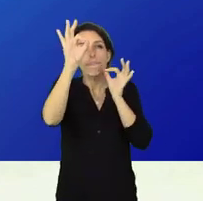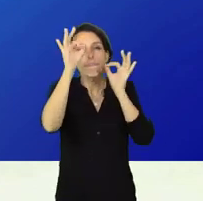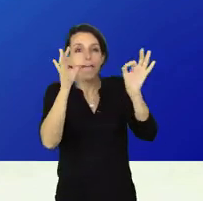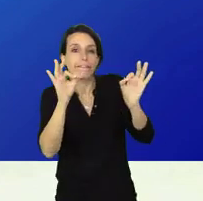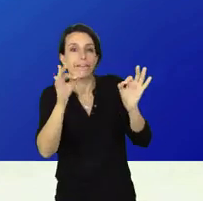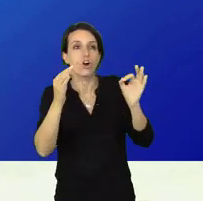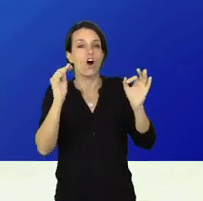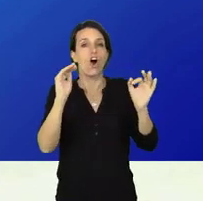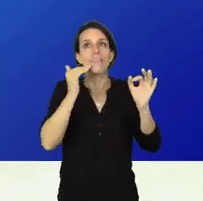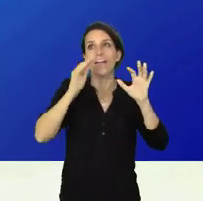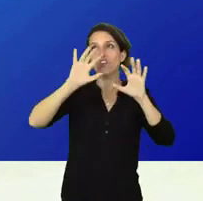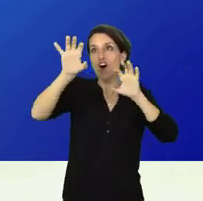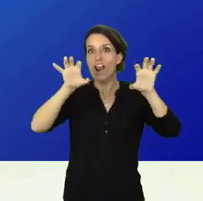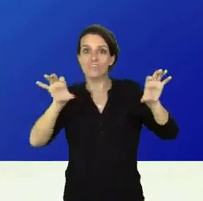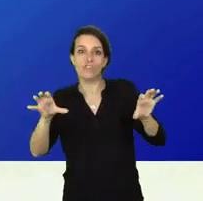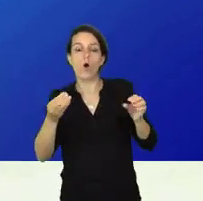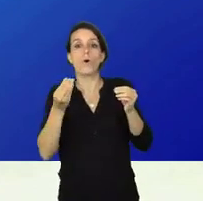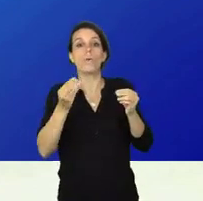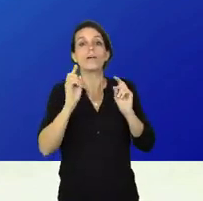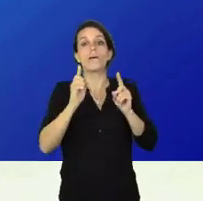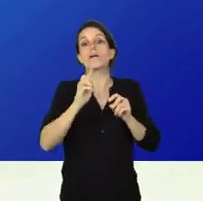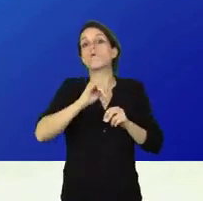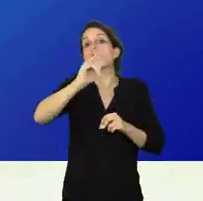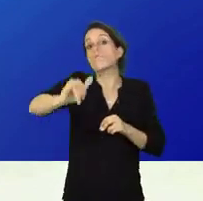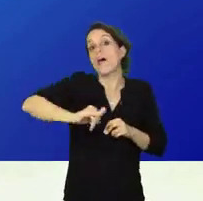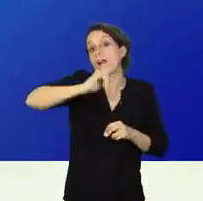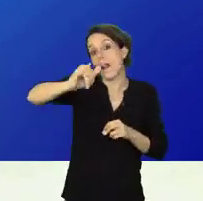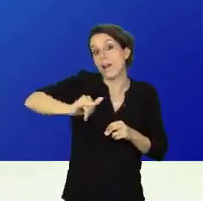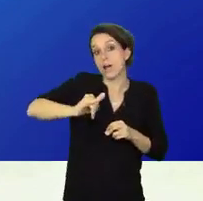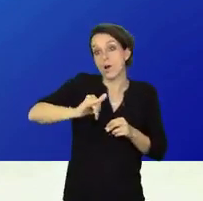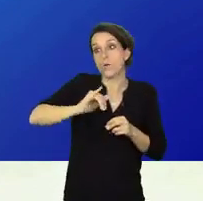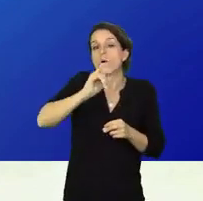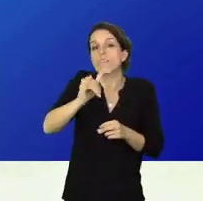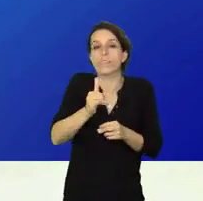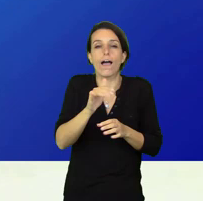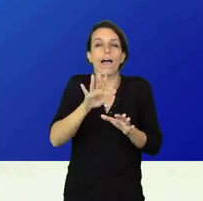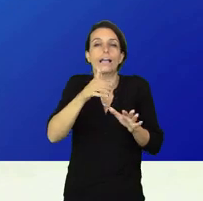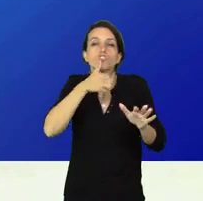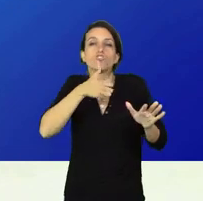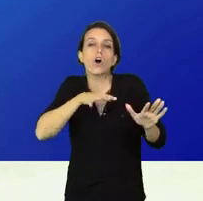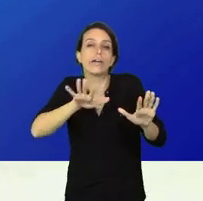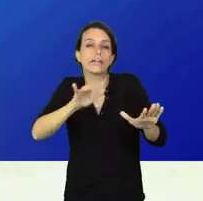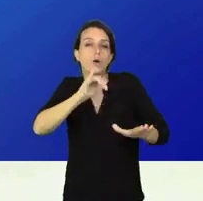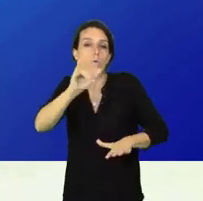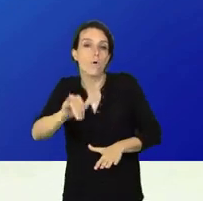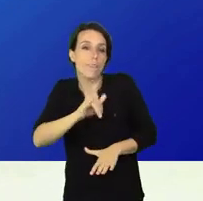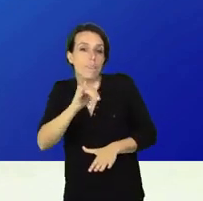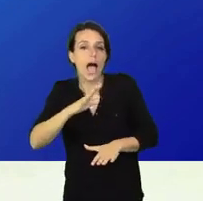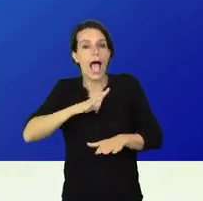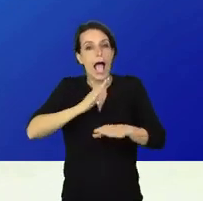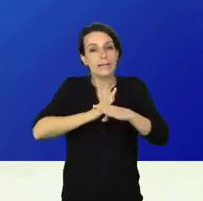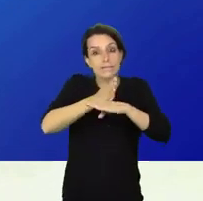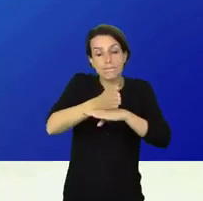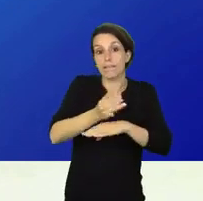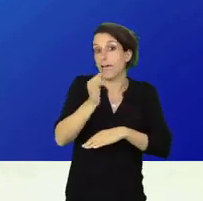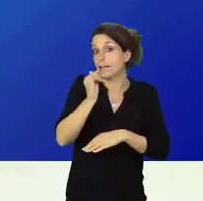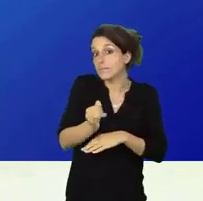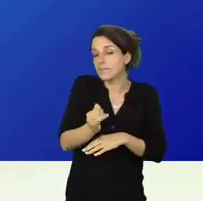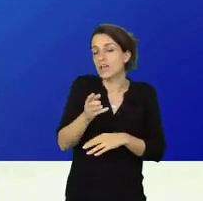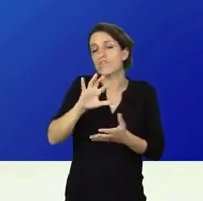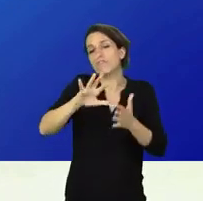lo estético y desde lo narrativo, desde la historia que cuenta, y cuáles son esos niveles de intervención, que